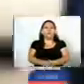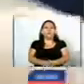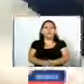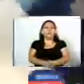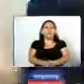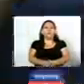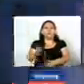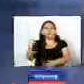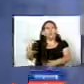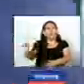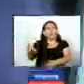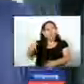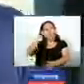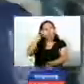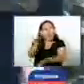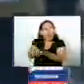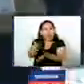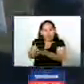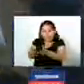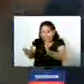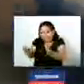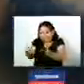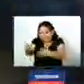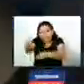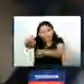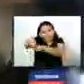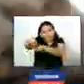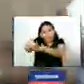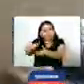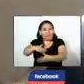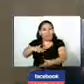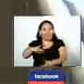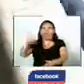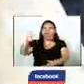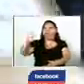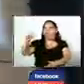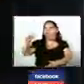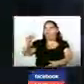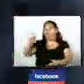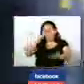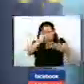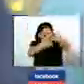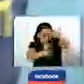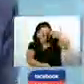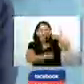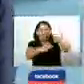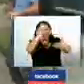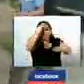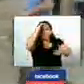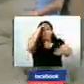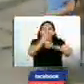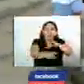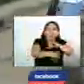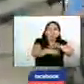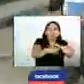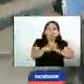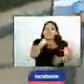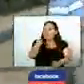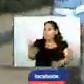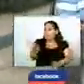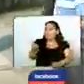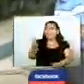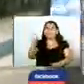esta es la prueba con la que cuenta la fiscalía general de la república para acusar de lavado de dinero y activos a 12 personas